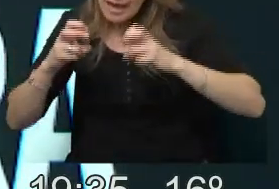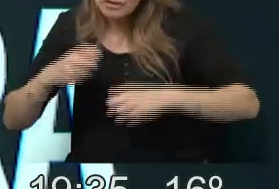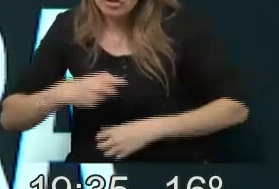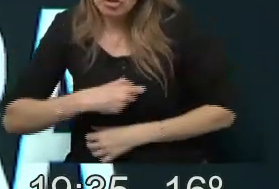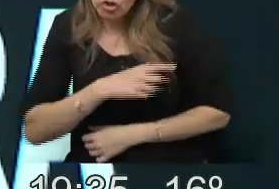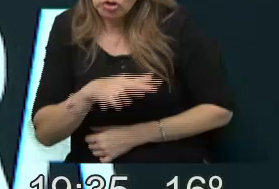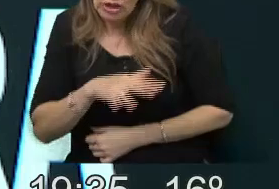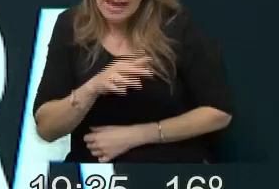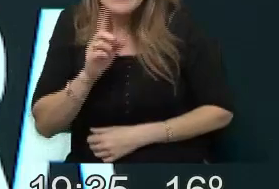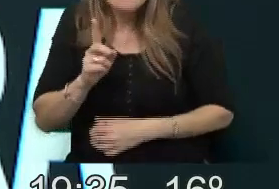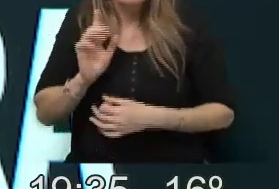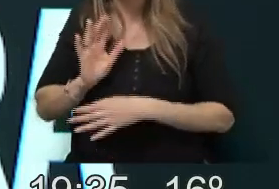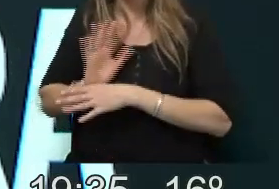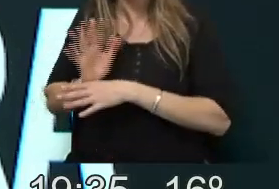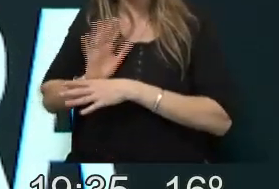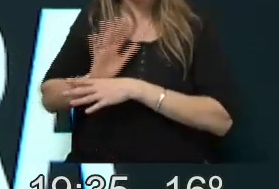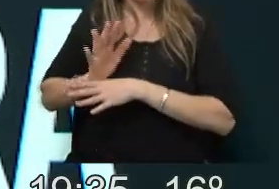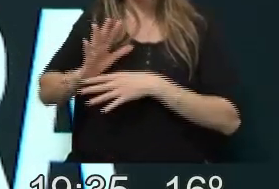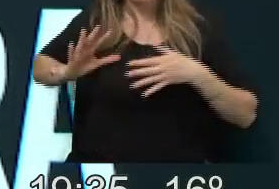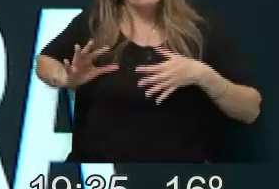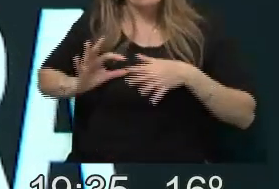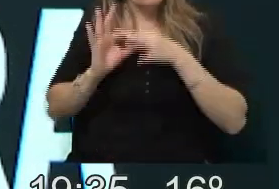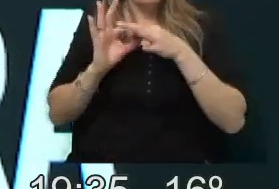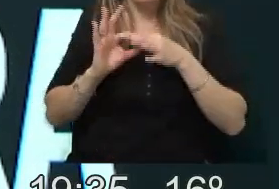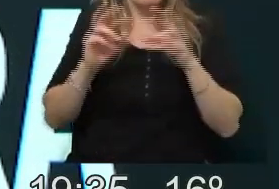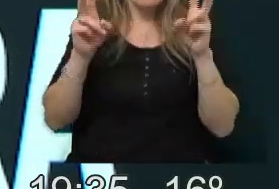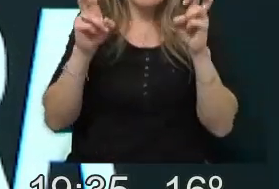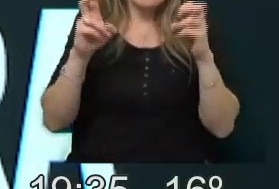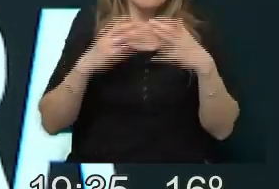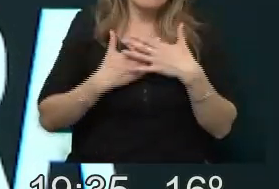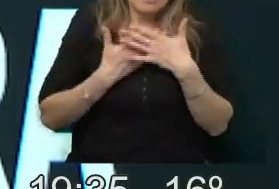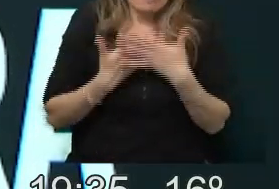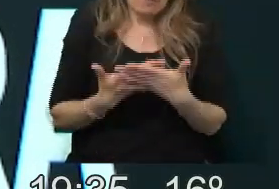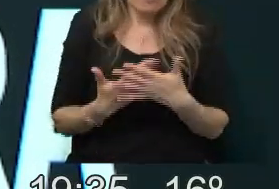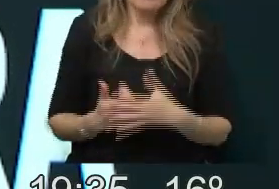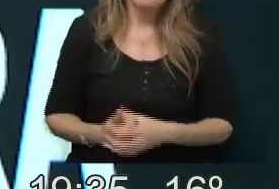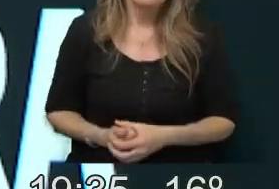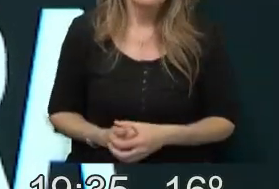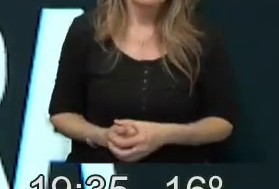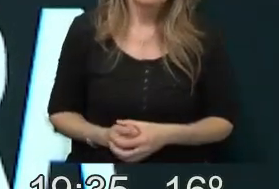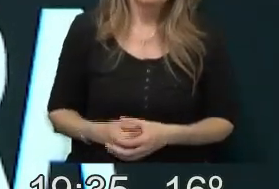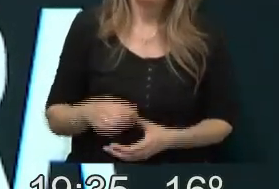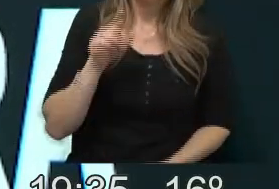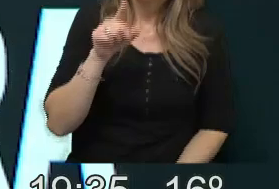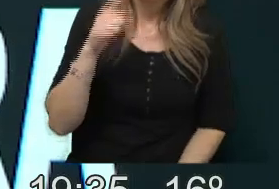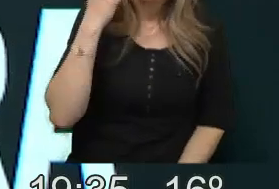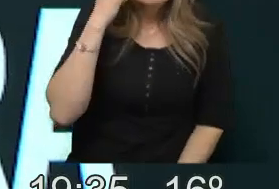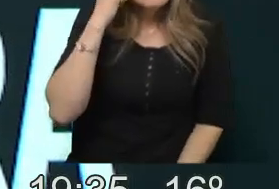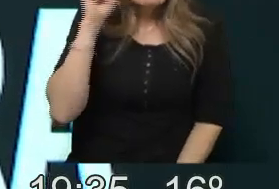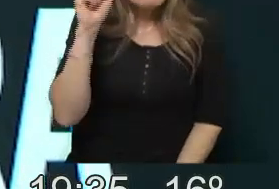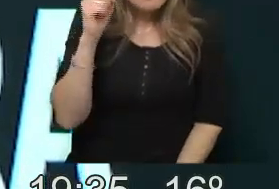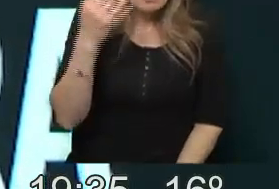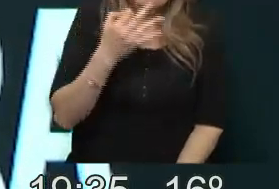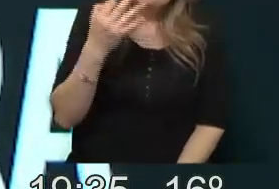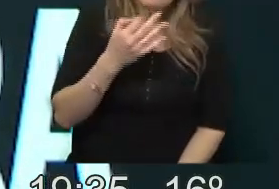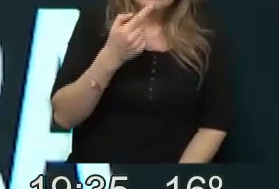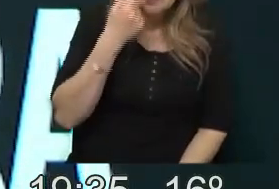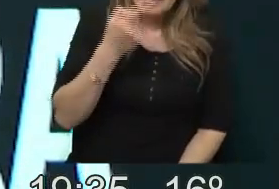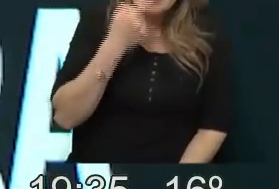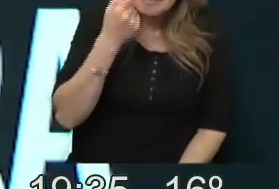ser biológico. Ajá. Entonces es muy interesante leerla. Así que es una idea que está buenísima y que además